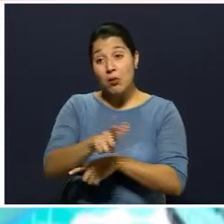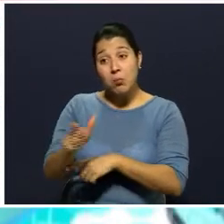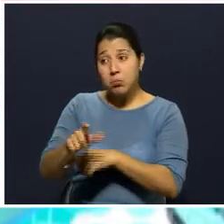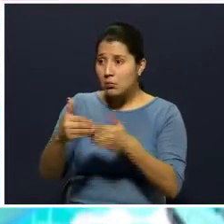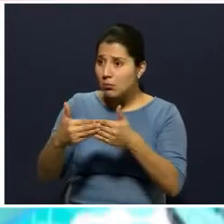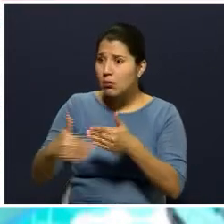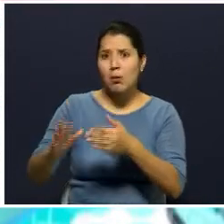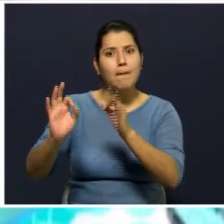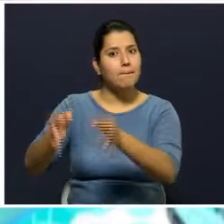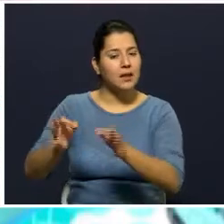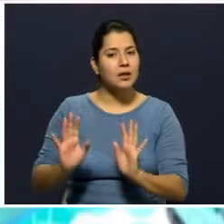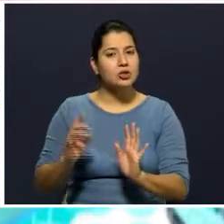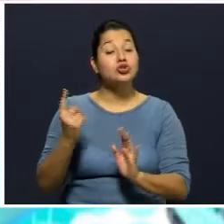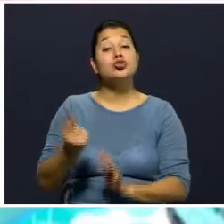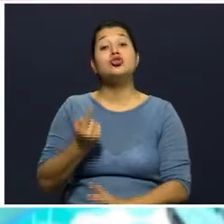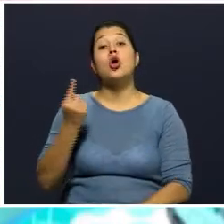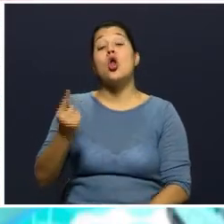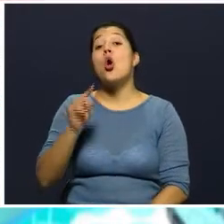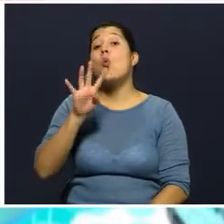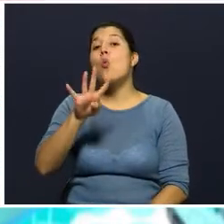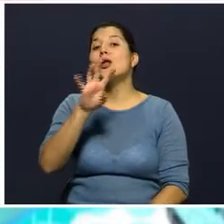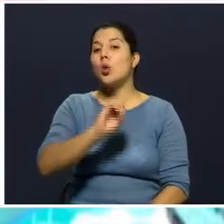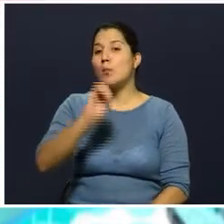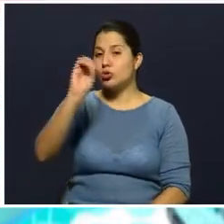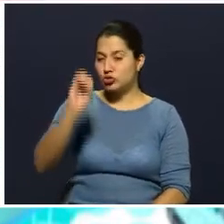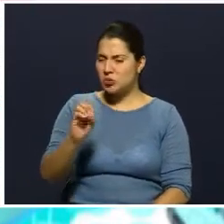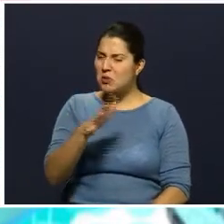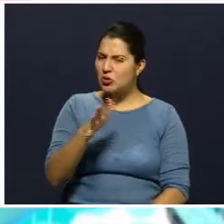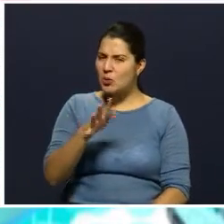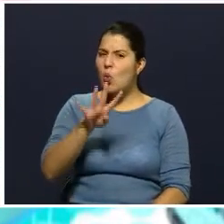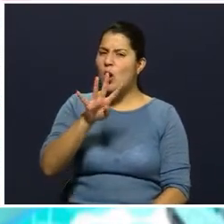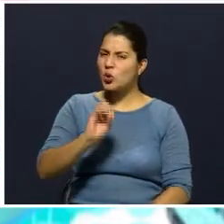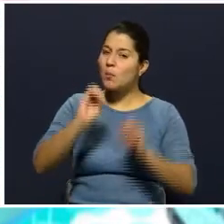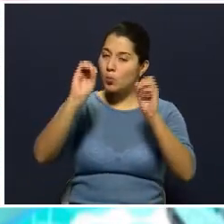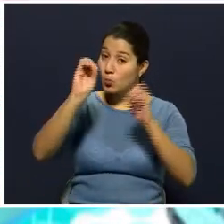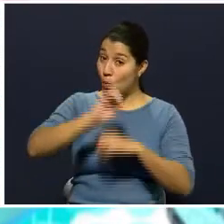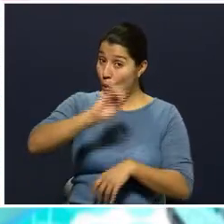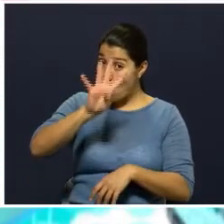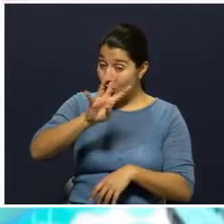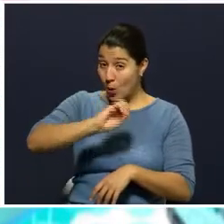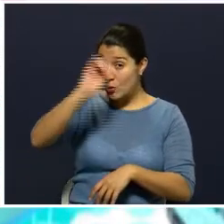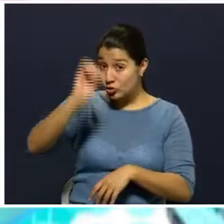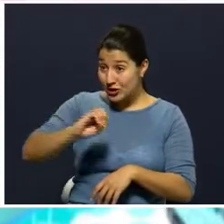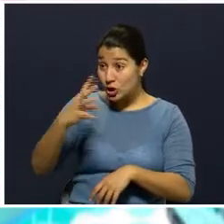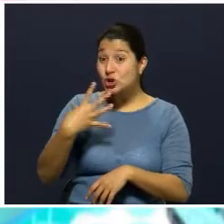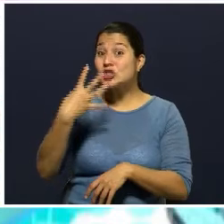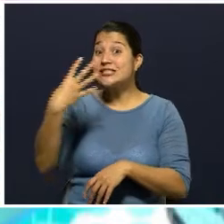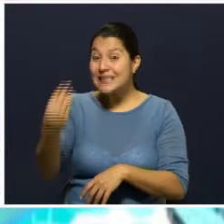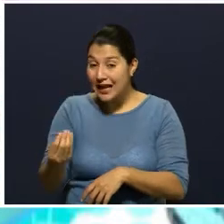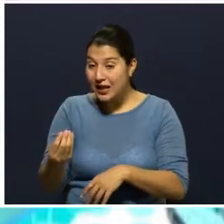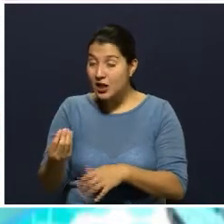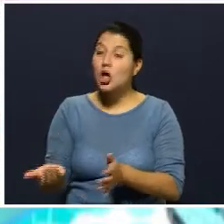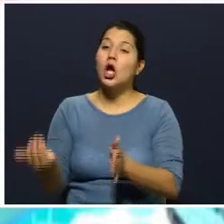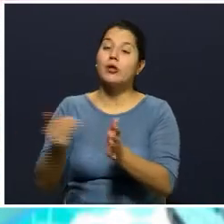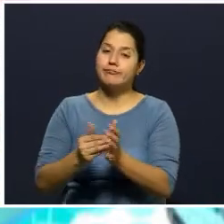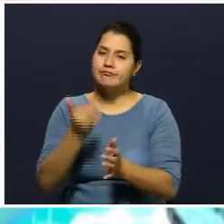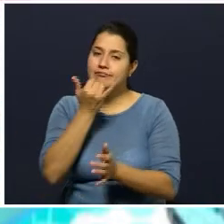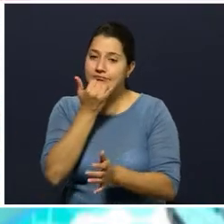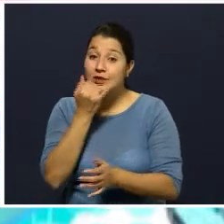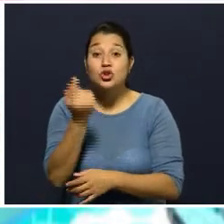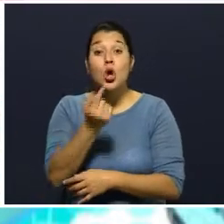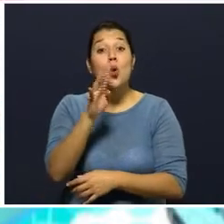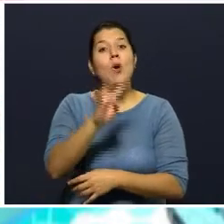afuera. Solo un 4% de las personas en promedio que salen al semi-institucional han tenido alguna reincidencia delictiva y